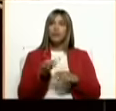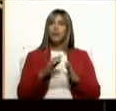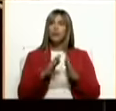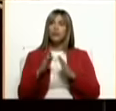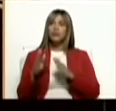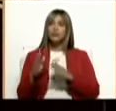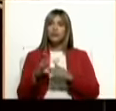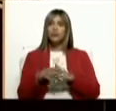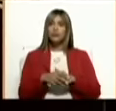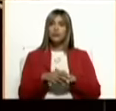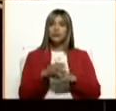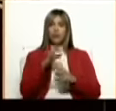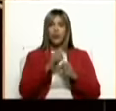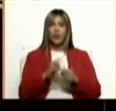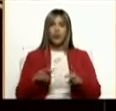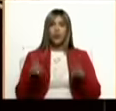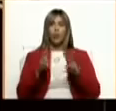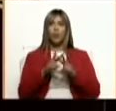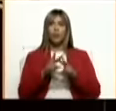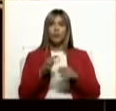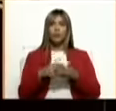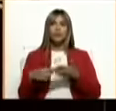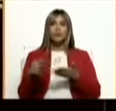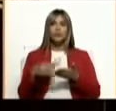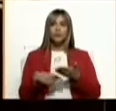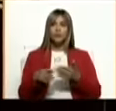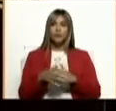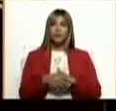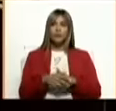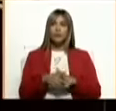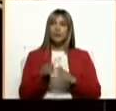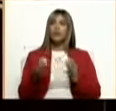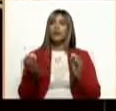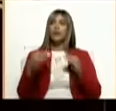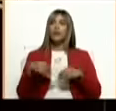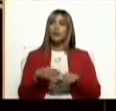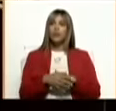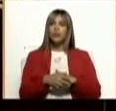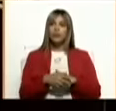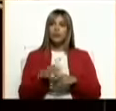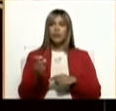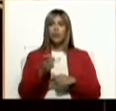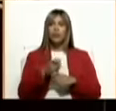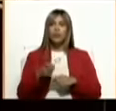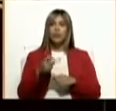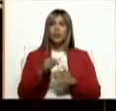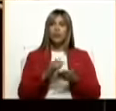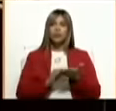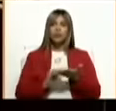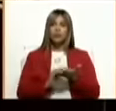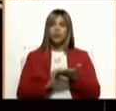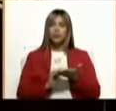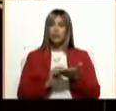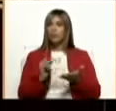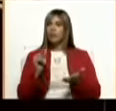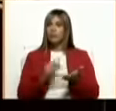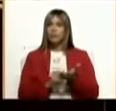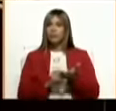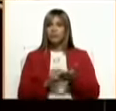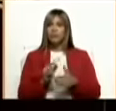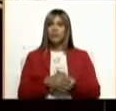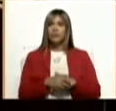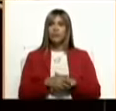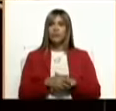de la Organización de Naciones Unidas, de que se firmara un acuerdo para buscar una solución práctica,